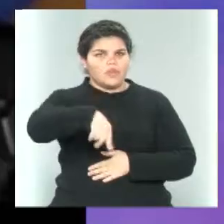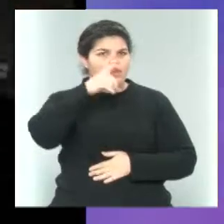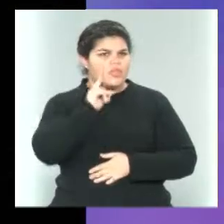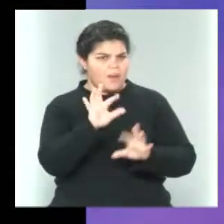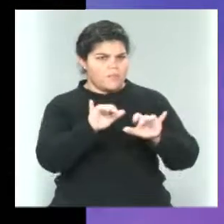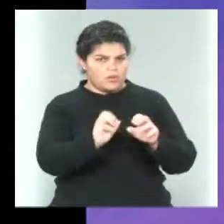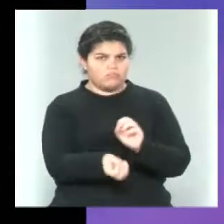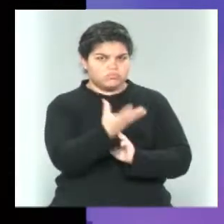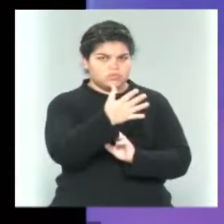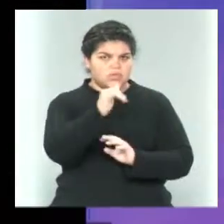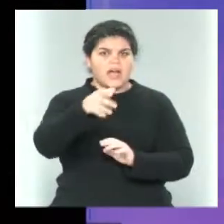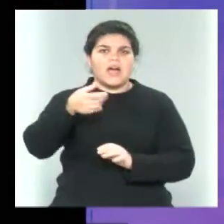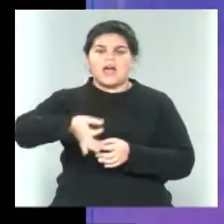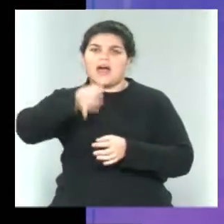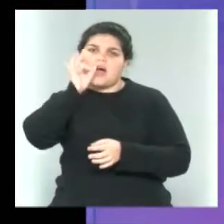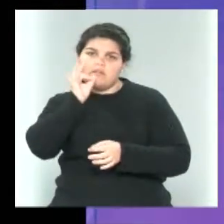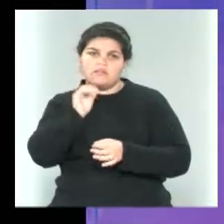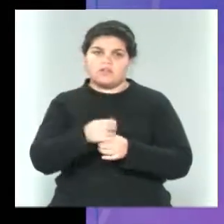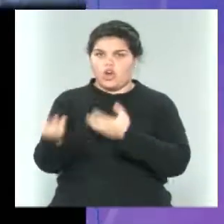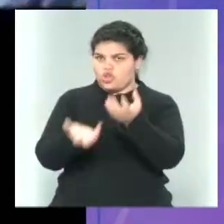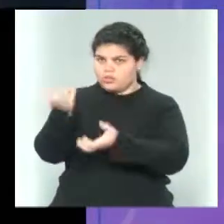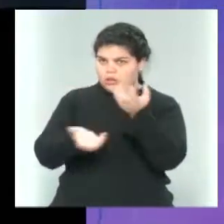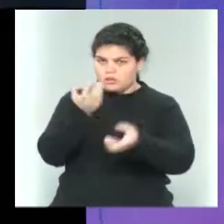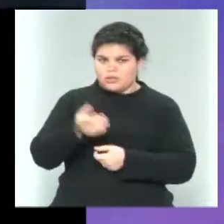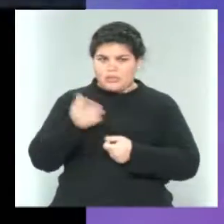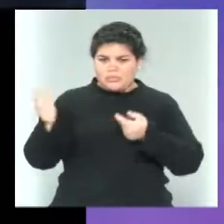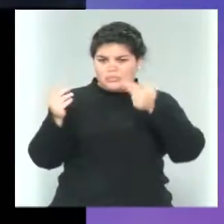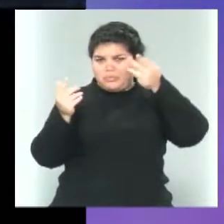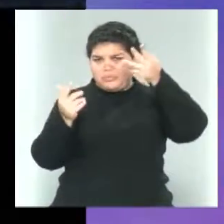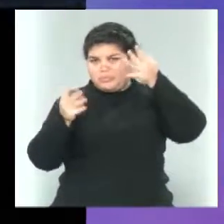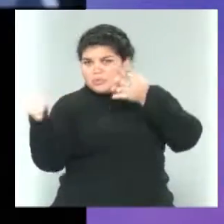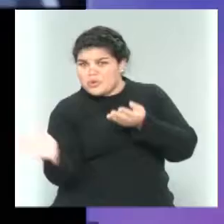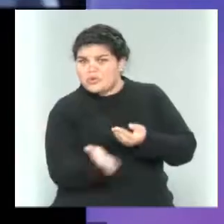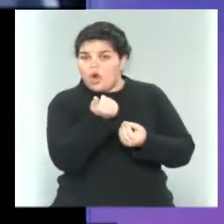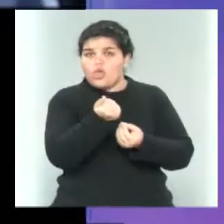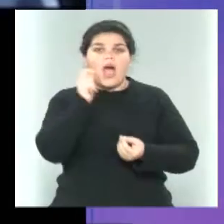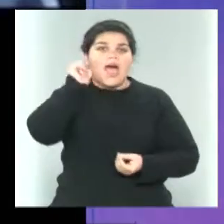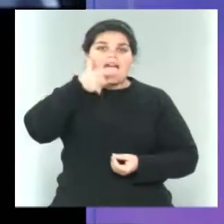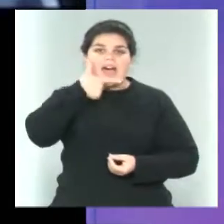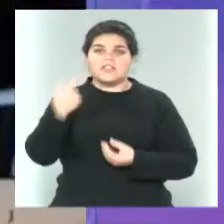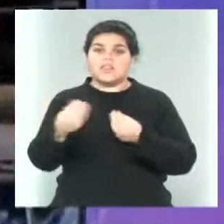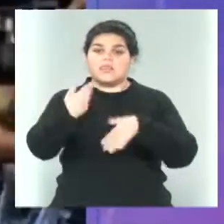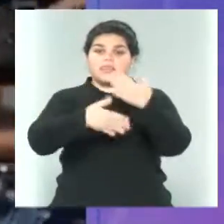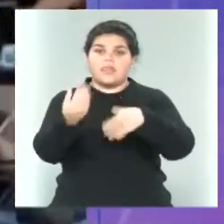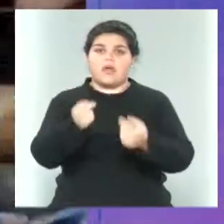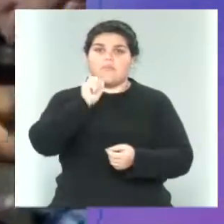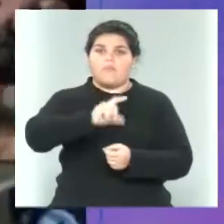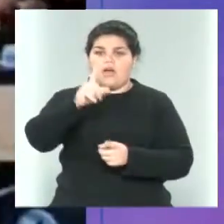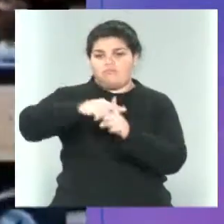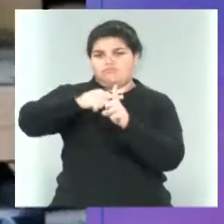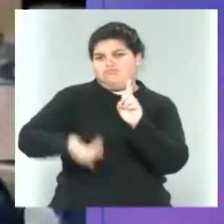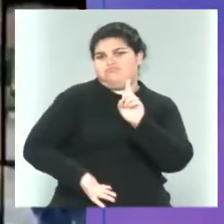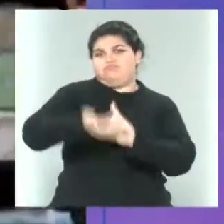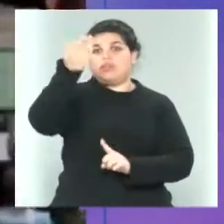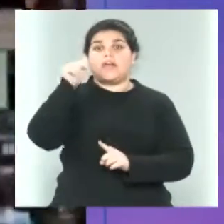computadora? ¿Hiciste café? ¿Cocinaste? ¿Sabías que todo eso produjo gases de efecto invernadero? Por esto, en